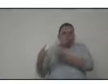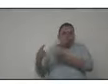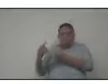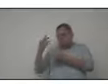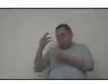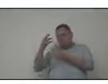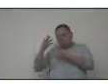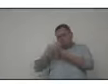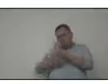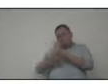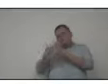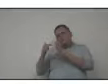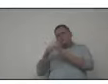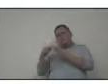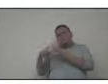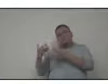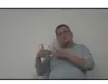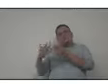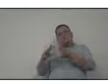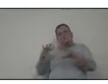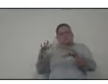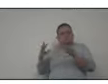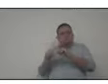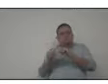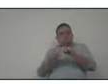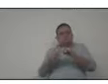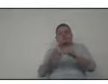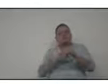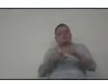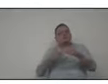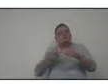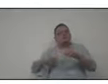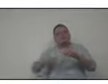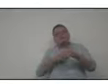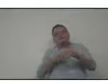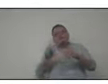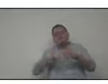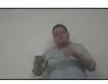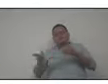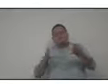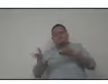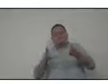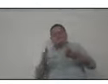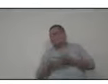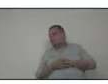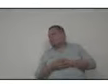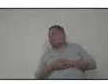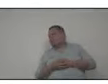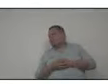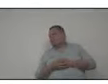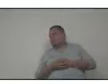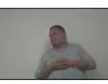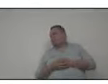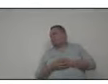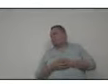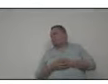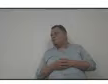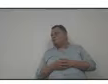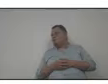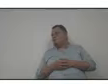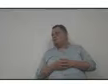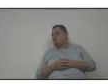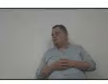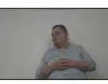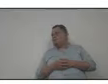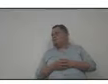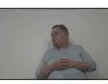y el seguimiento del riesgo de la salud de nuestros usuarios. Básicamente es eso. El